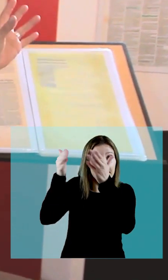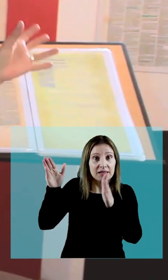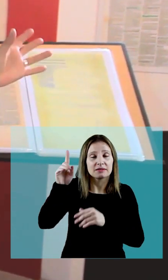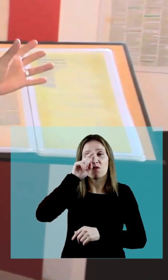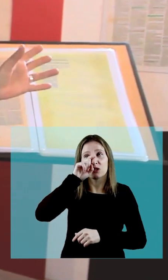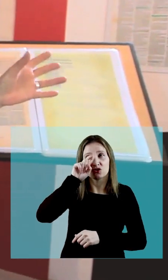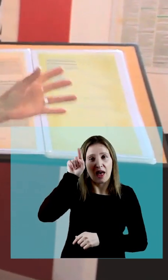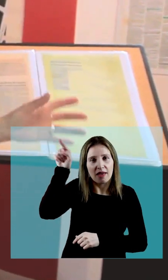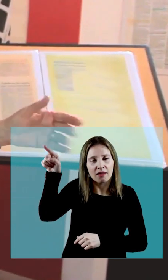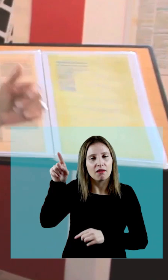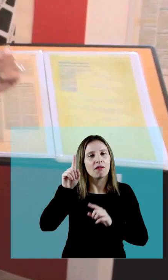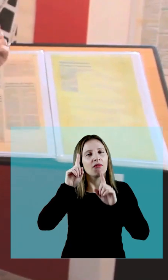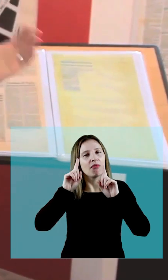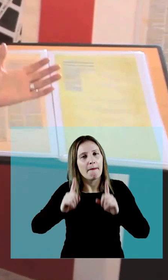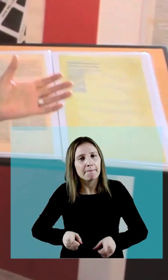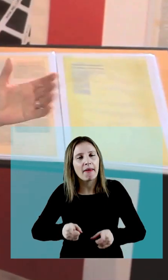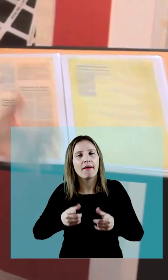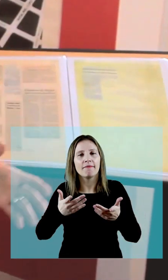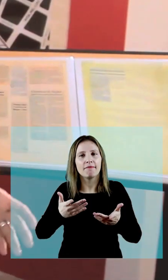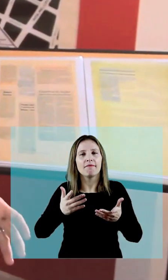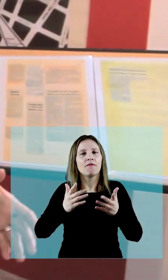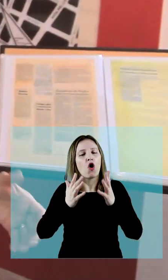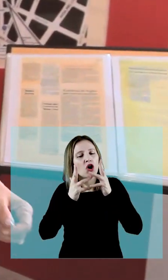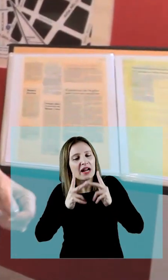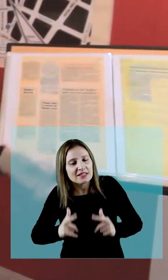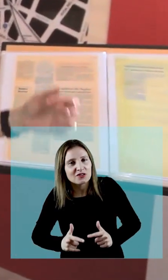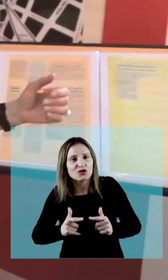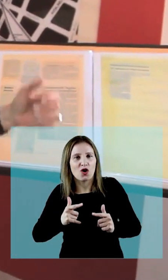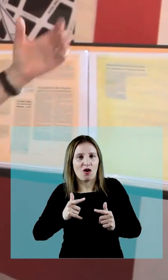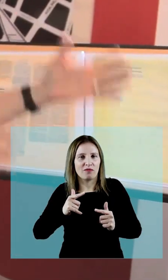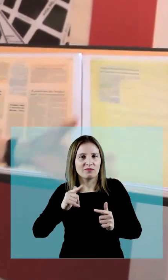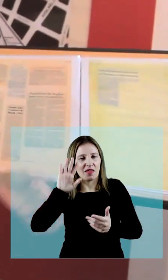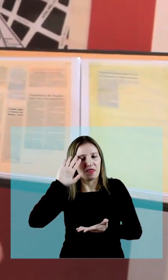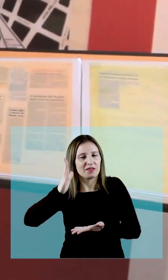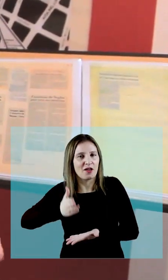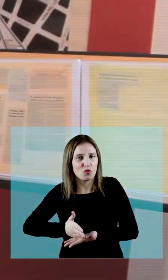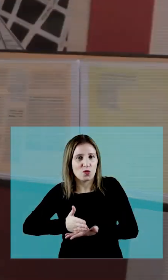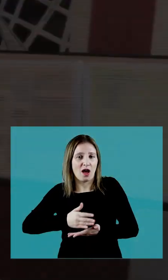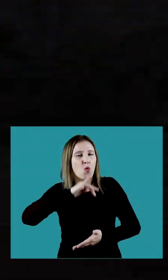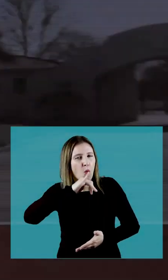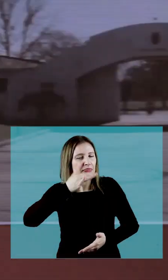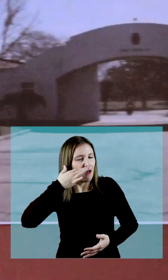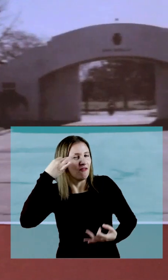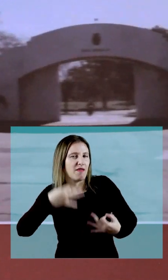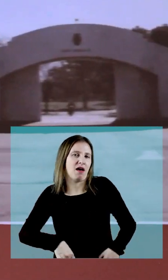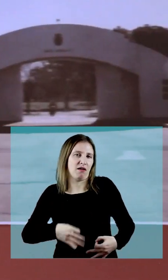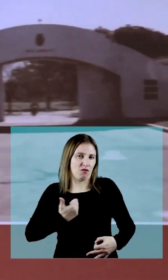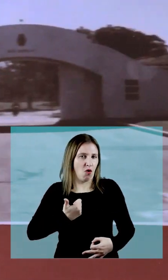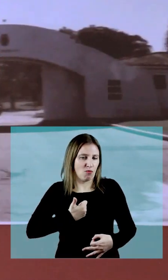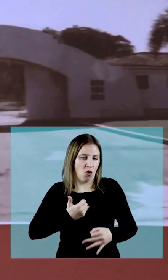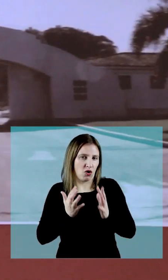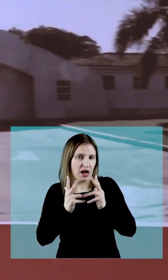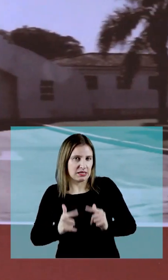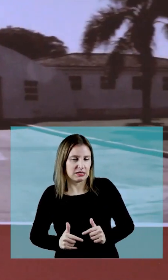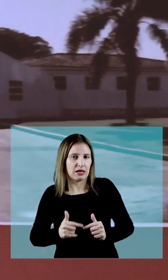la repercusión del operativo montado por la dictadura, es decir, la verdad oficial. Vinieron en